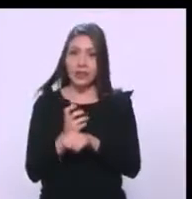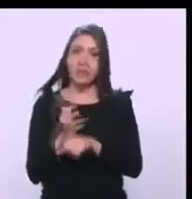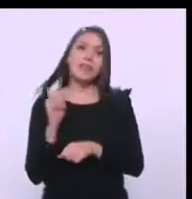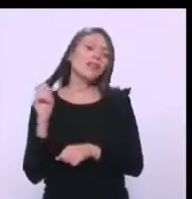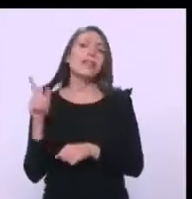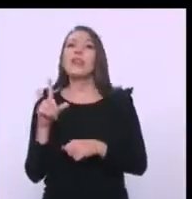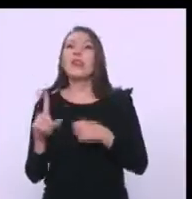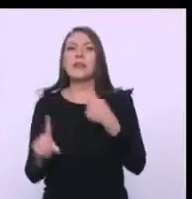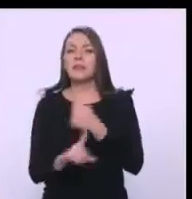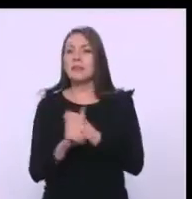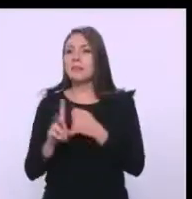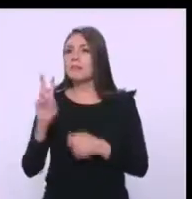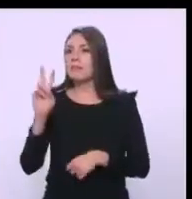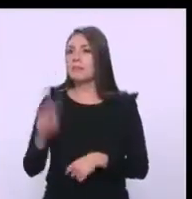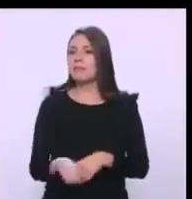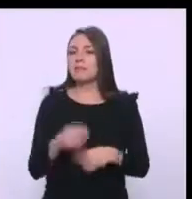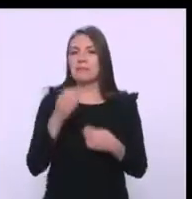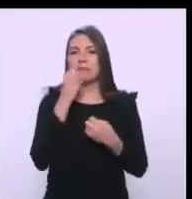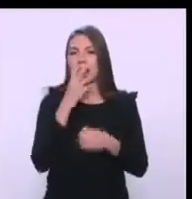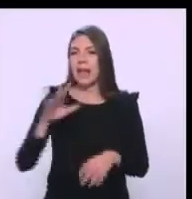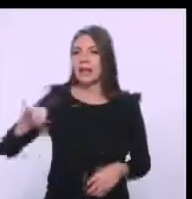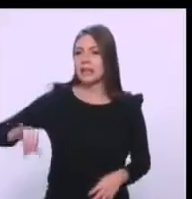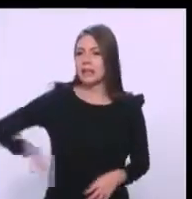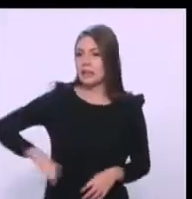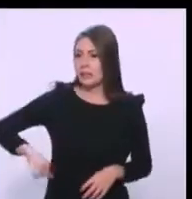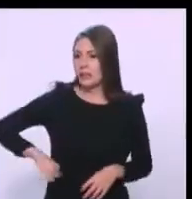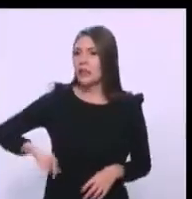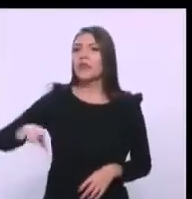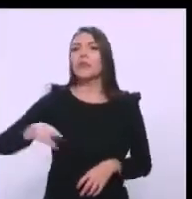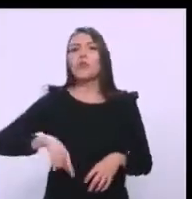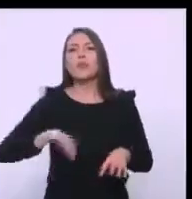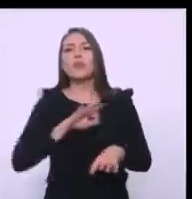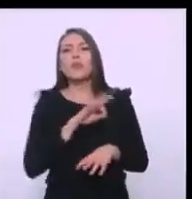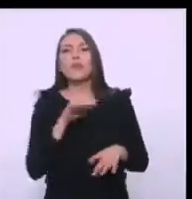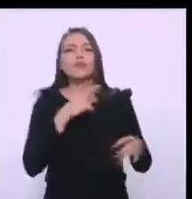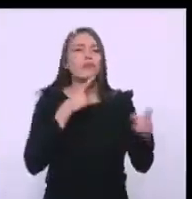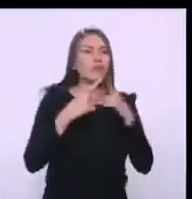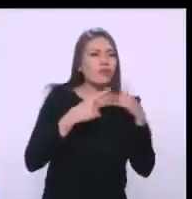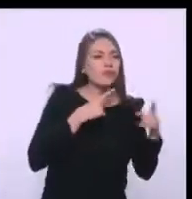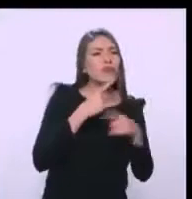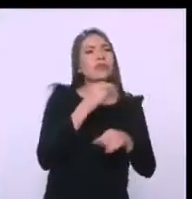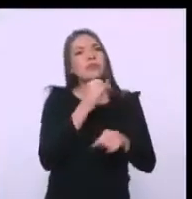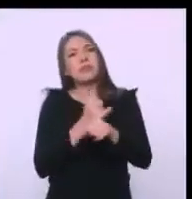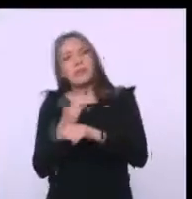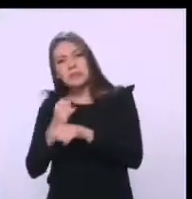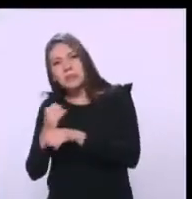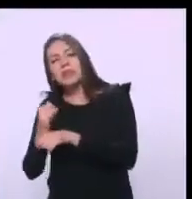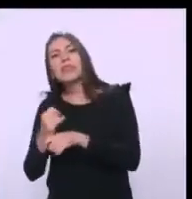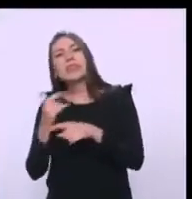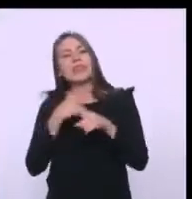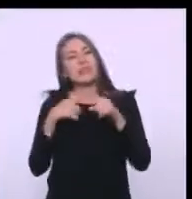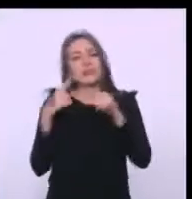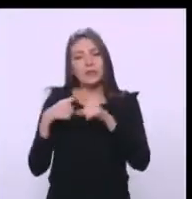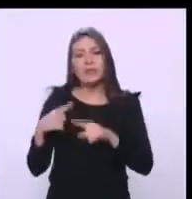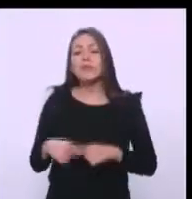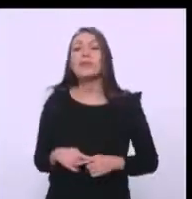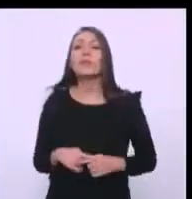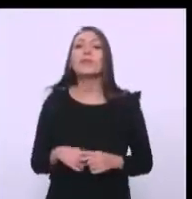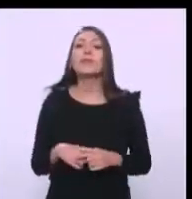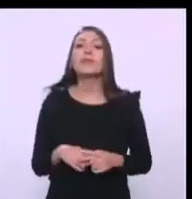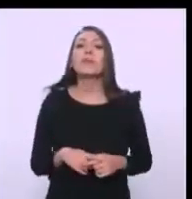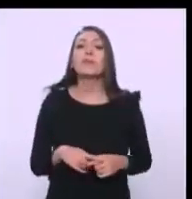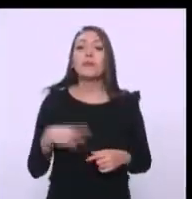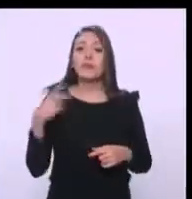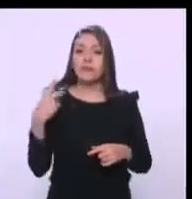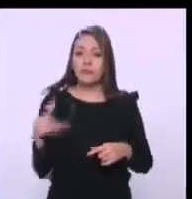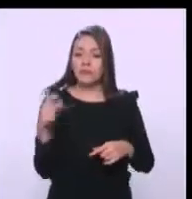bien interesante que yo creo que va a dar para investigar, analizar y discutir muchos años después. Bueno, todo el proceso